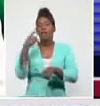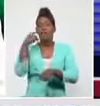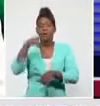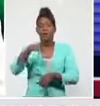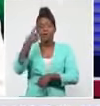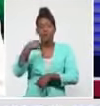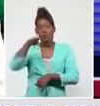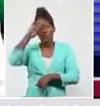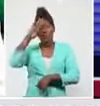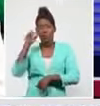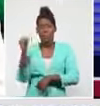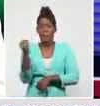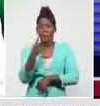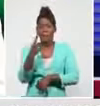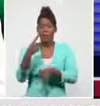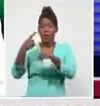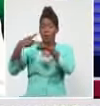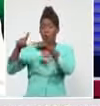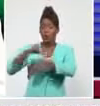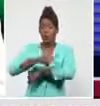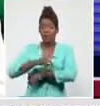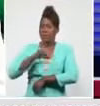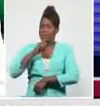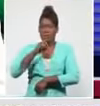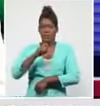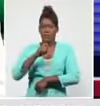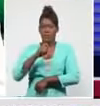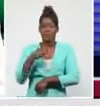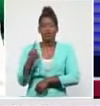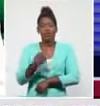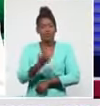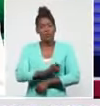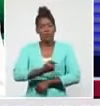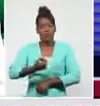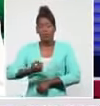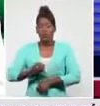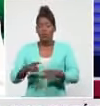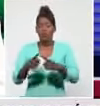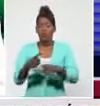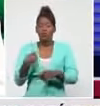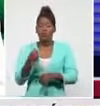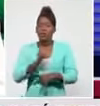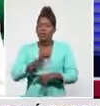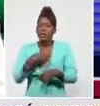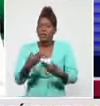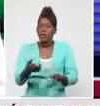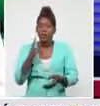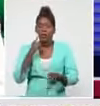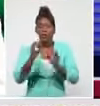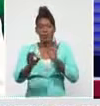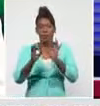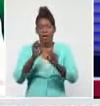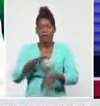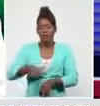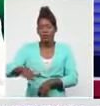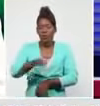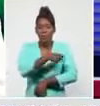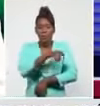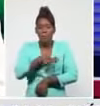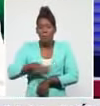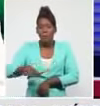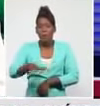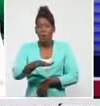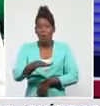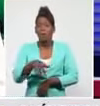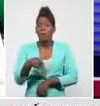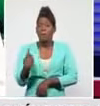Cuba lo hace con un esfuerzo, porque realmente todas estas acciones que estamos hablando conllevan un gasto